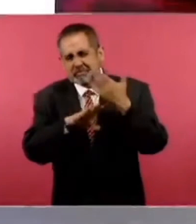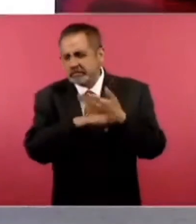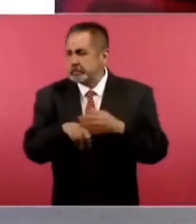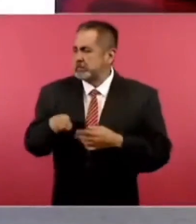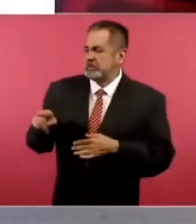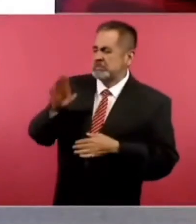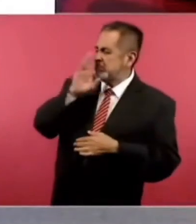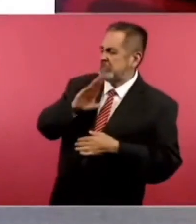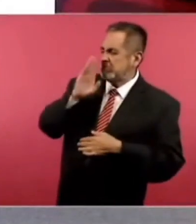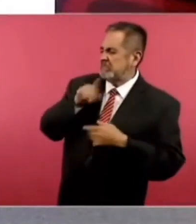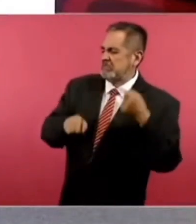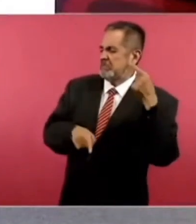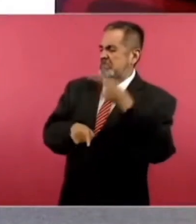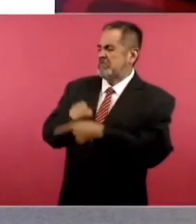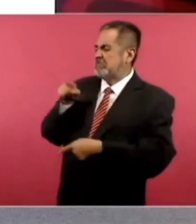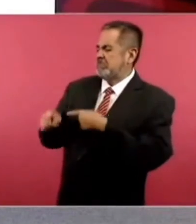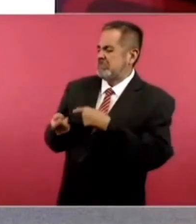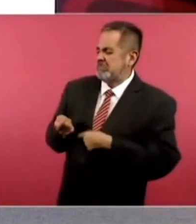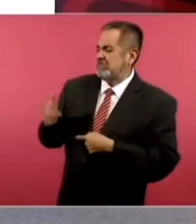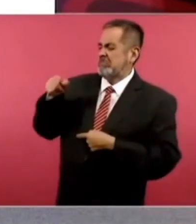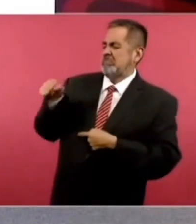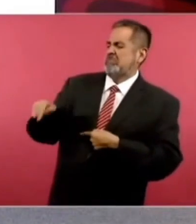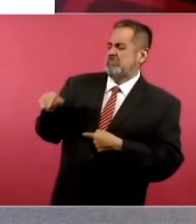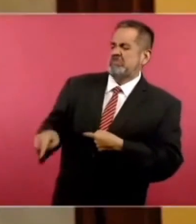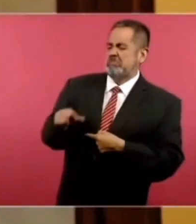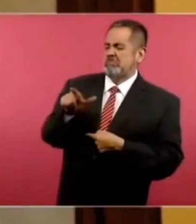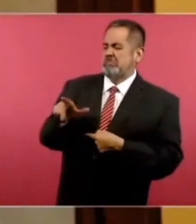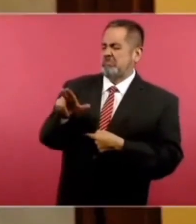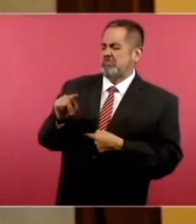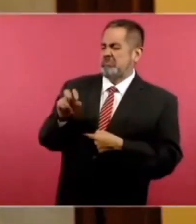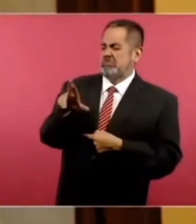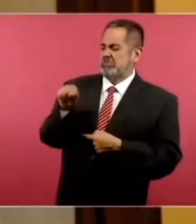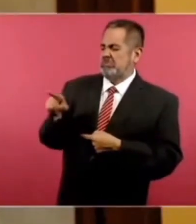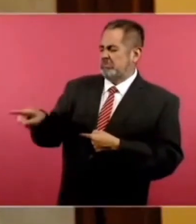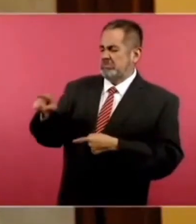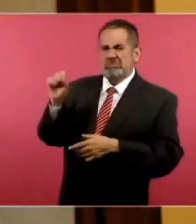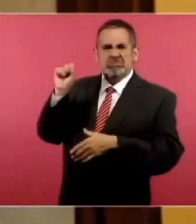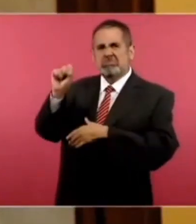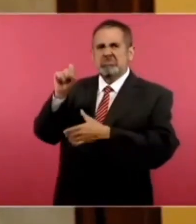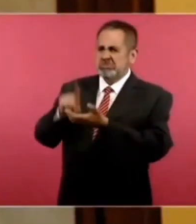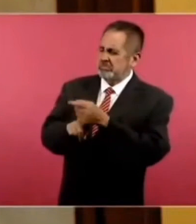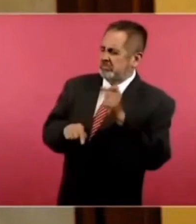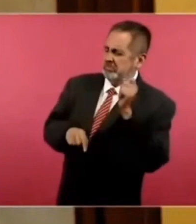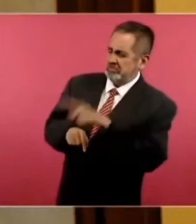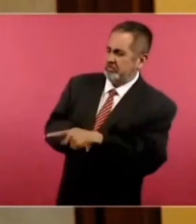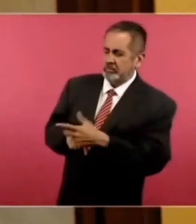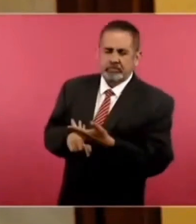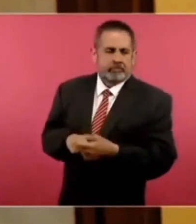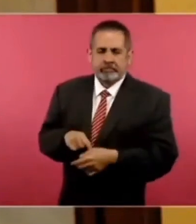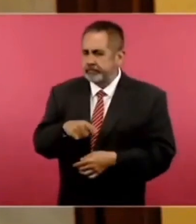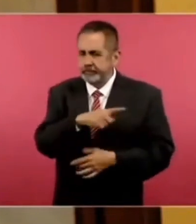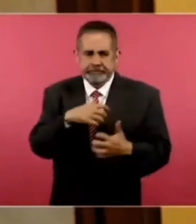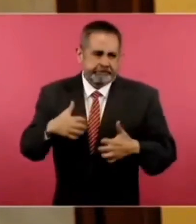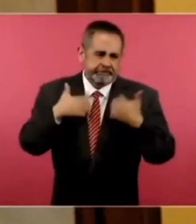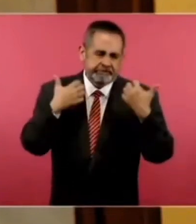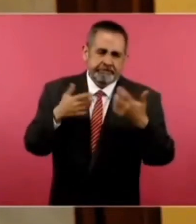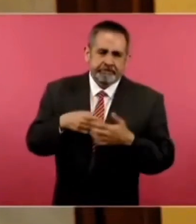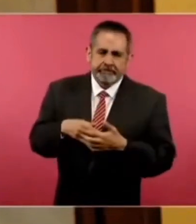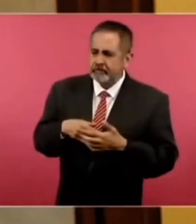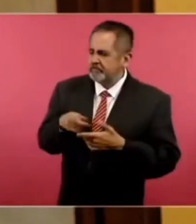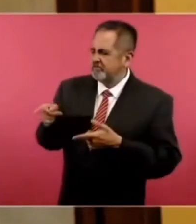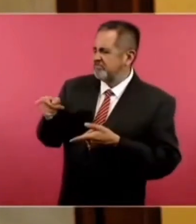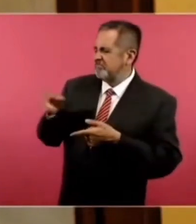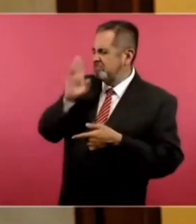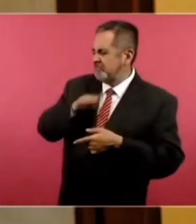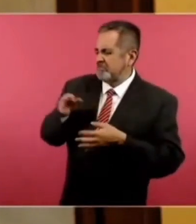en Martín a Lutero mismo y que por ciertos arranques suyos parecía